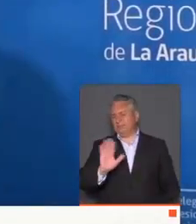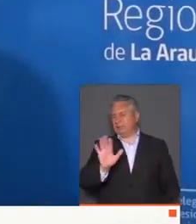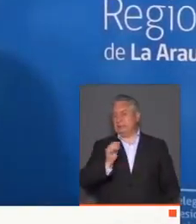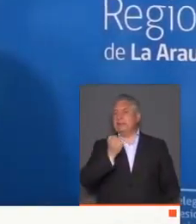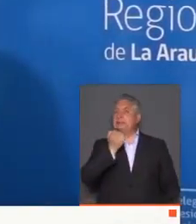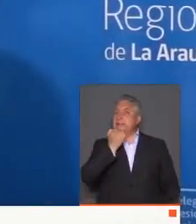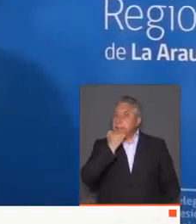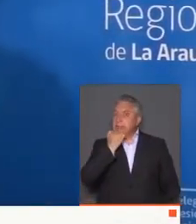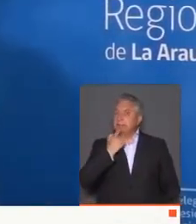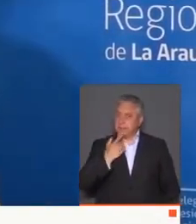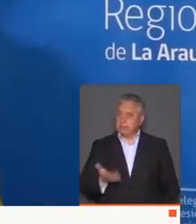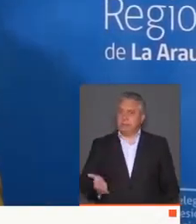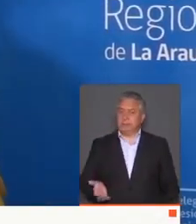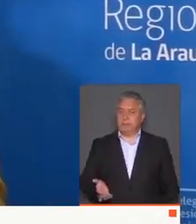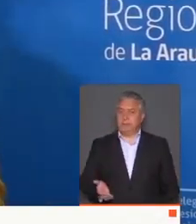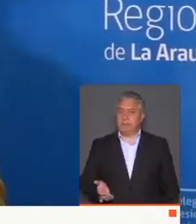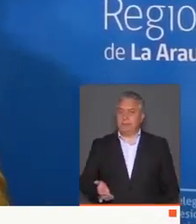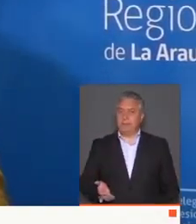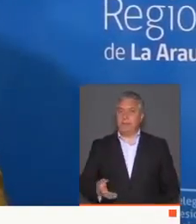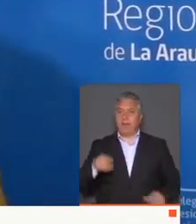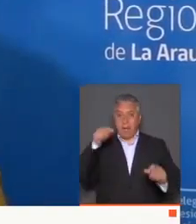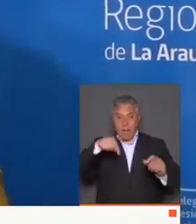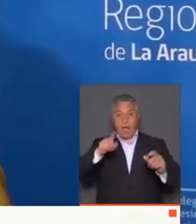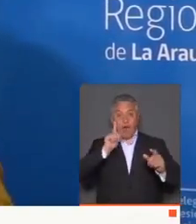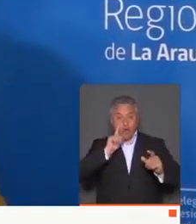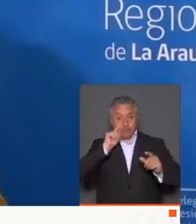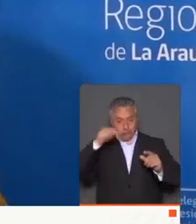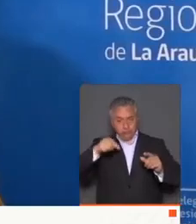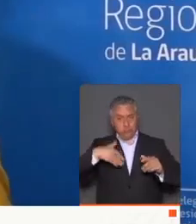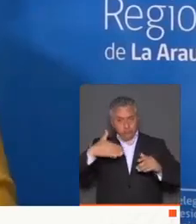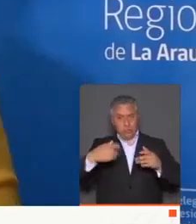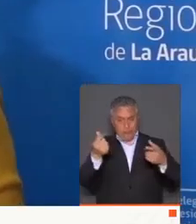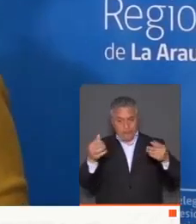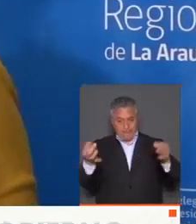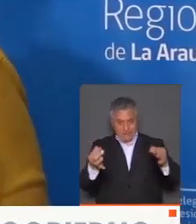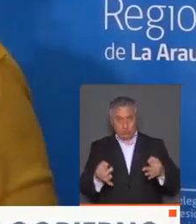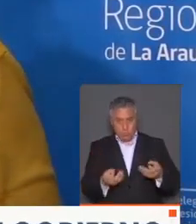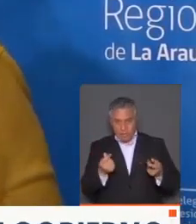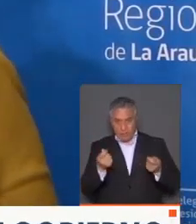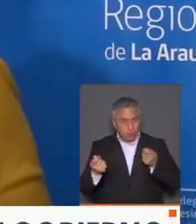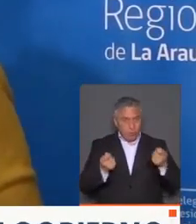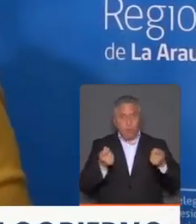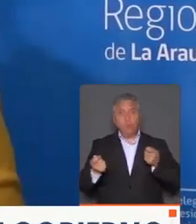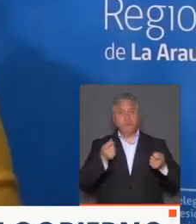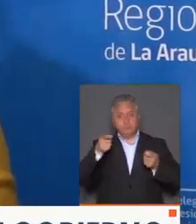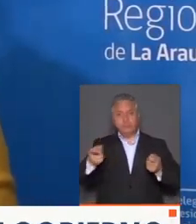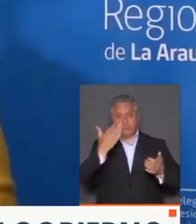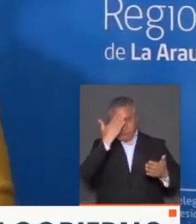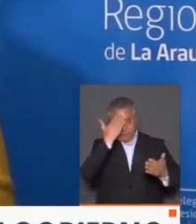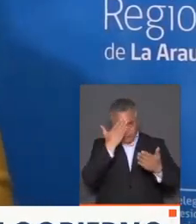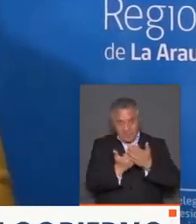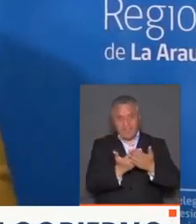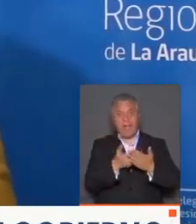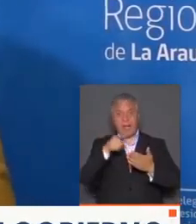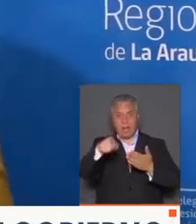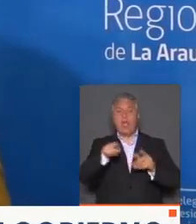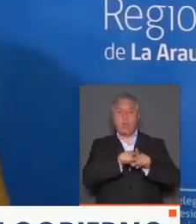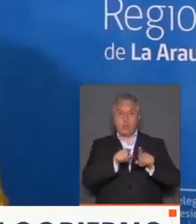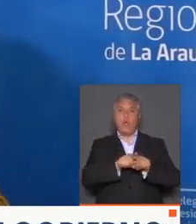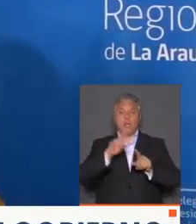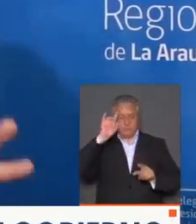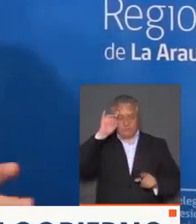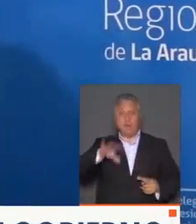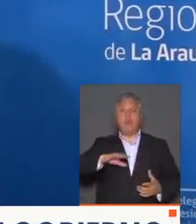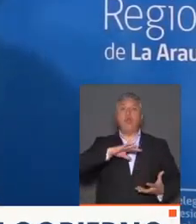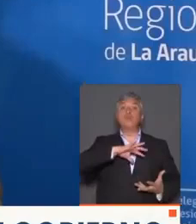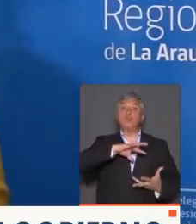elementos que están considerados en el presupuesto de la nación para enfrentar un momento económico que sabemos a nivel mundial va